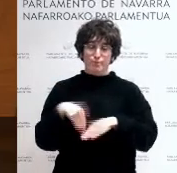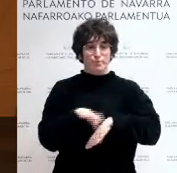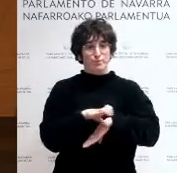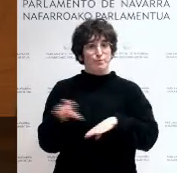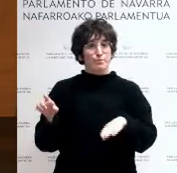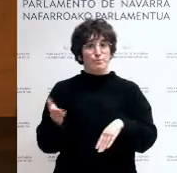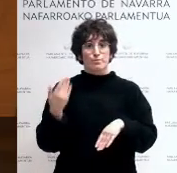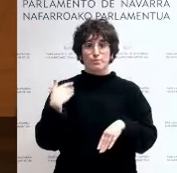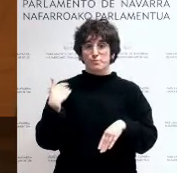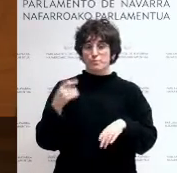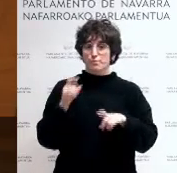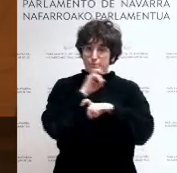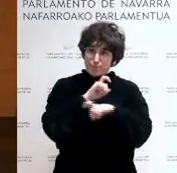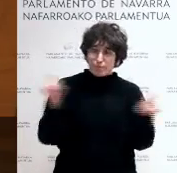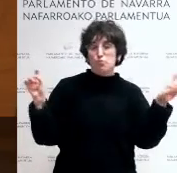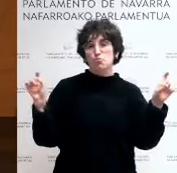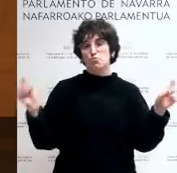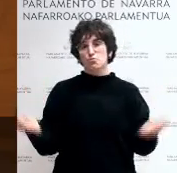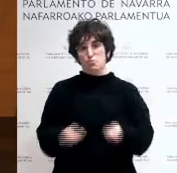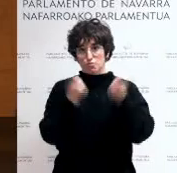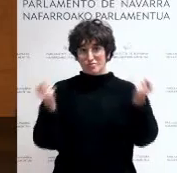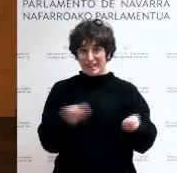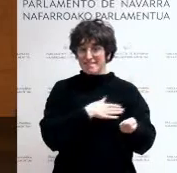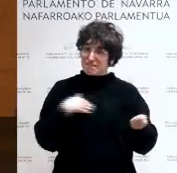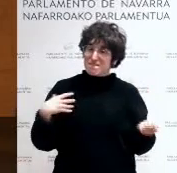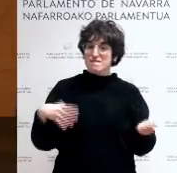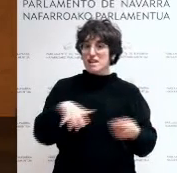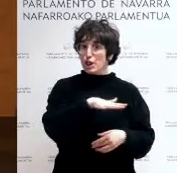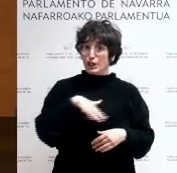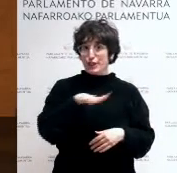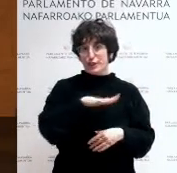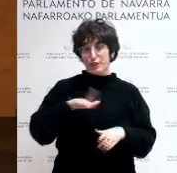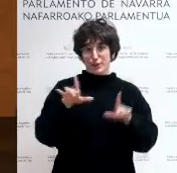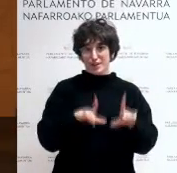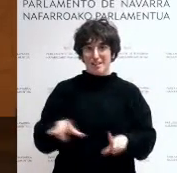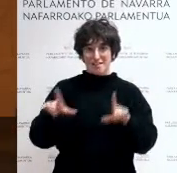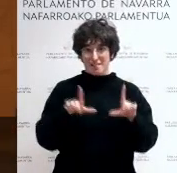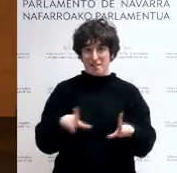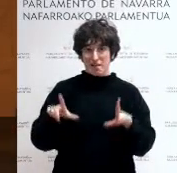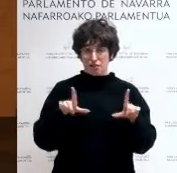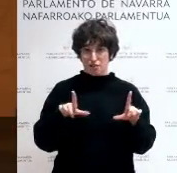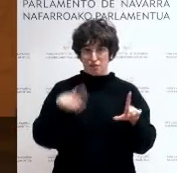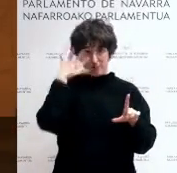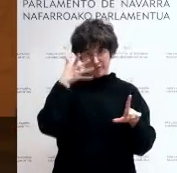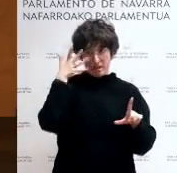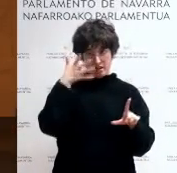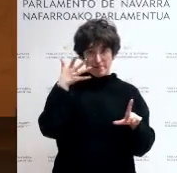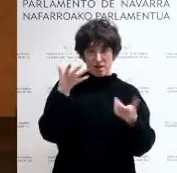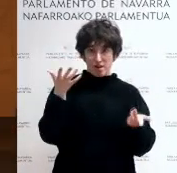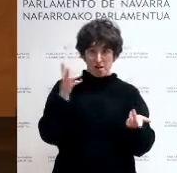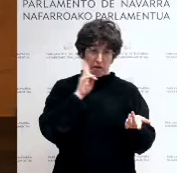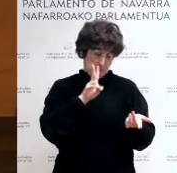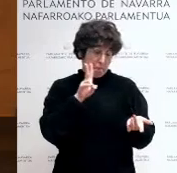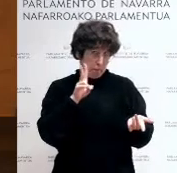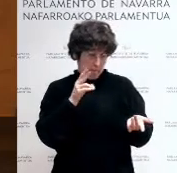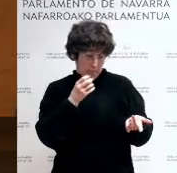que estaba poniendo en marcha, que estaban terminando de ultimar un área de radiología para toda Navarra, una propuesta que puede ser muy útil, no lo ponemos en duda, pero no